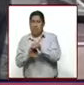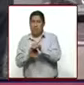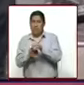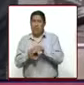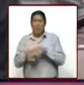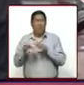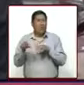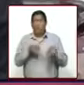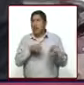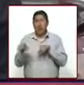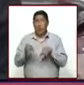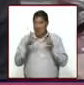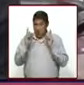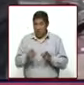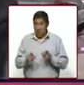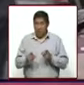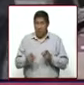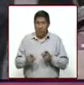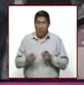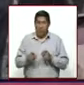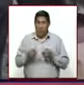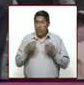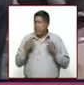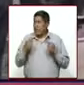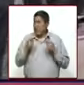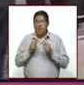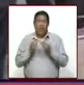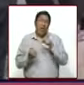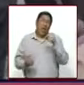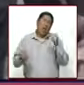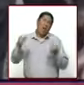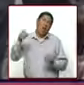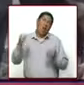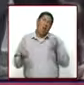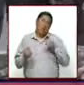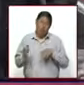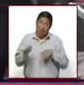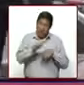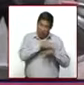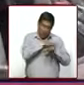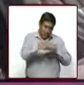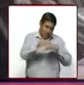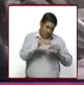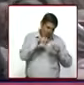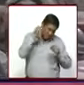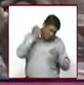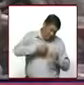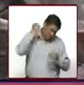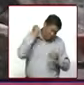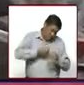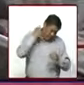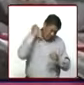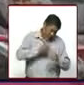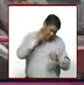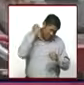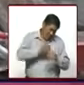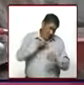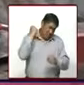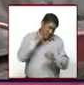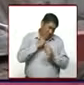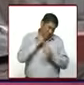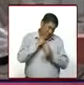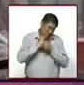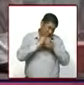que orillarse de esta manera, esquivar los autos, porque en las aceras de ambos costados se están realizando trabajos